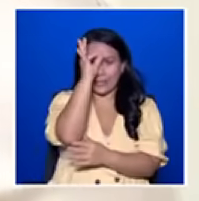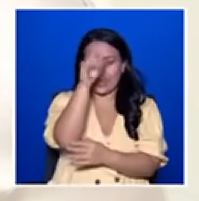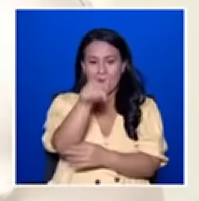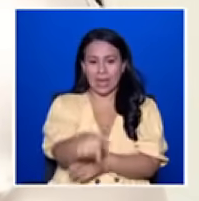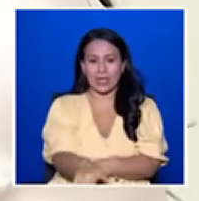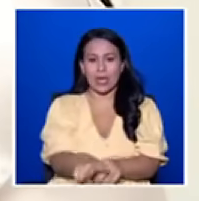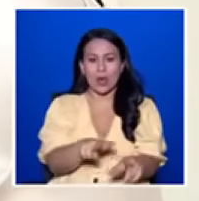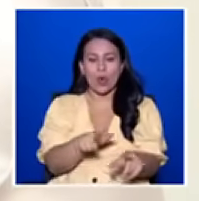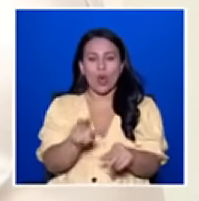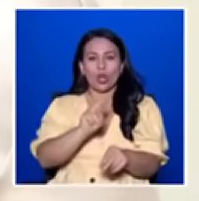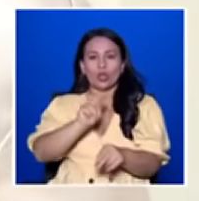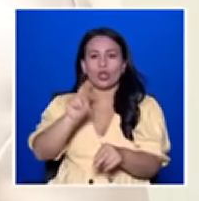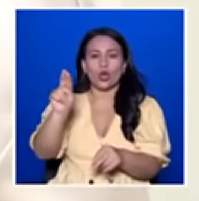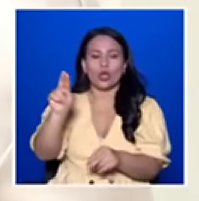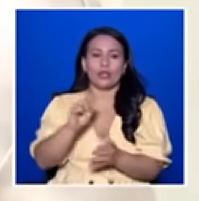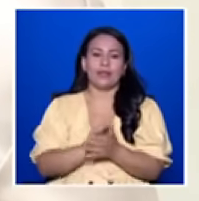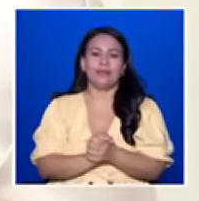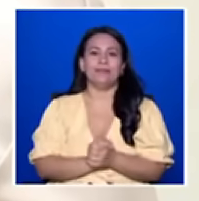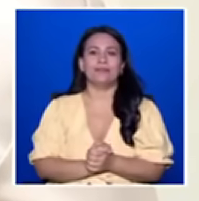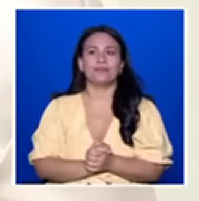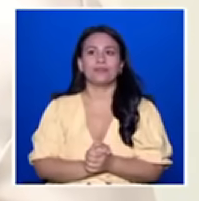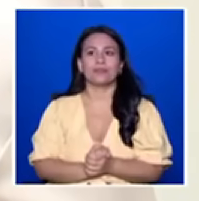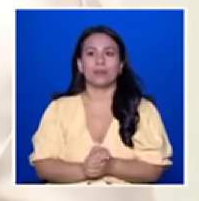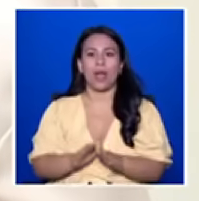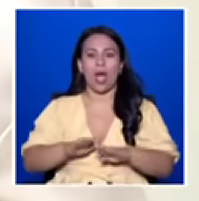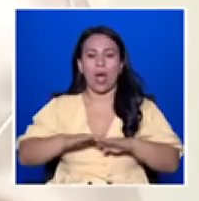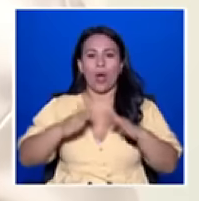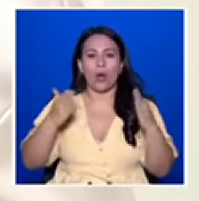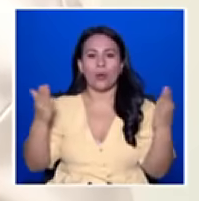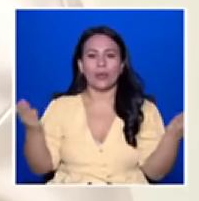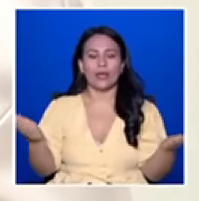en el área noroeste de la ciudad, da una cobertura de